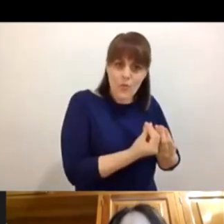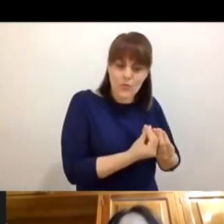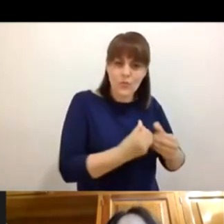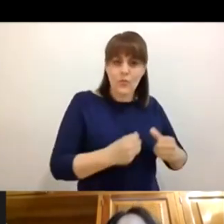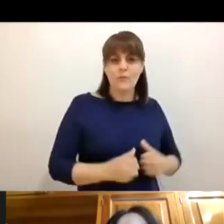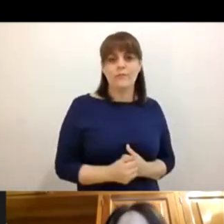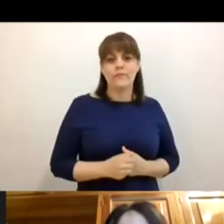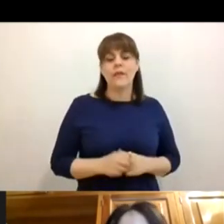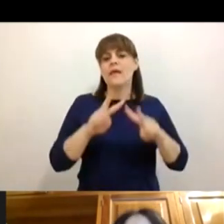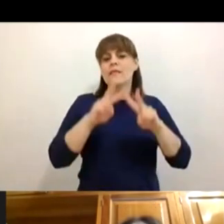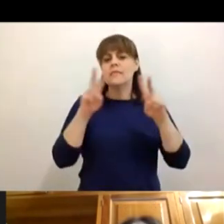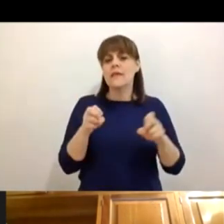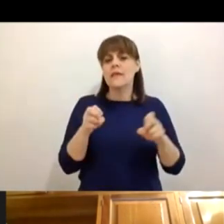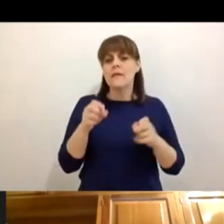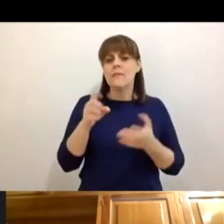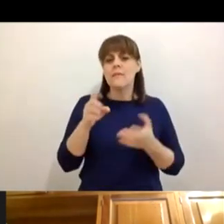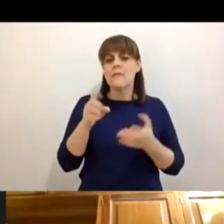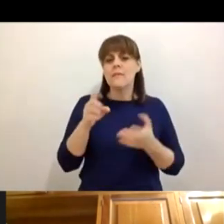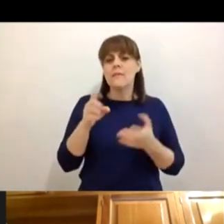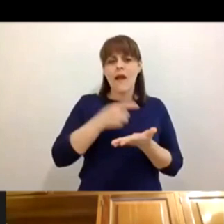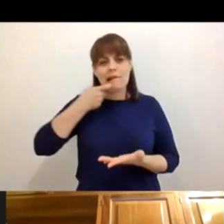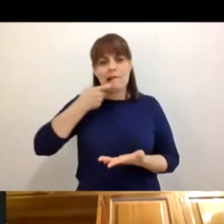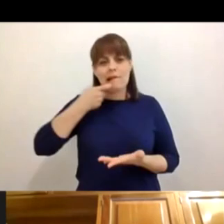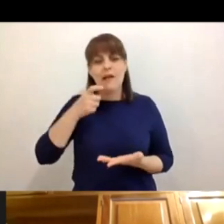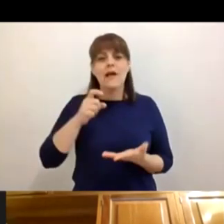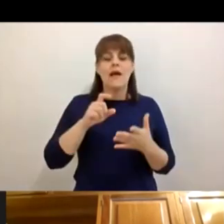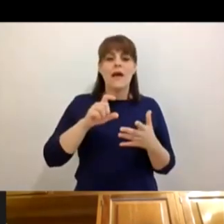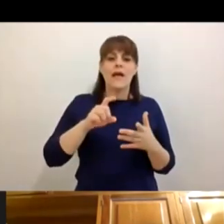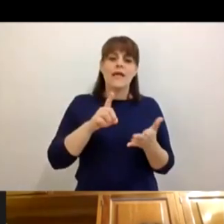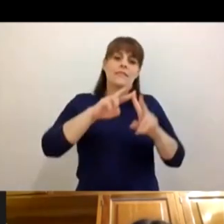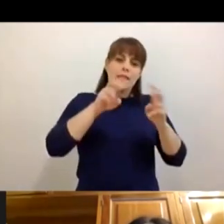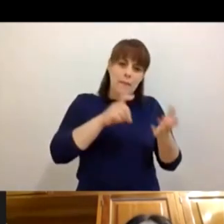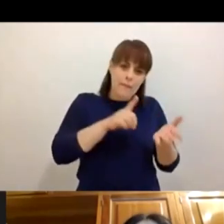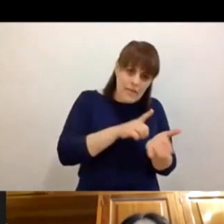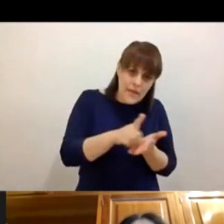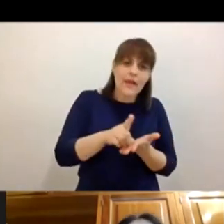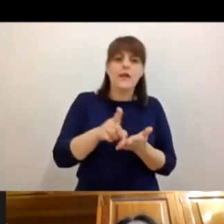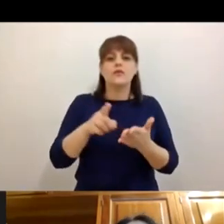en el tema de adicciones, cruzado con el tema de derechos y de justicia,